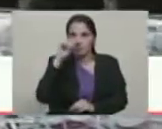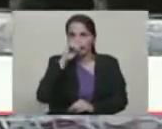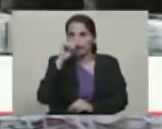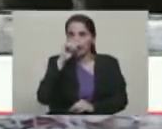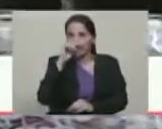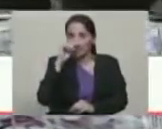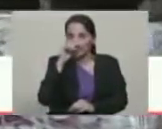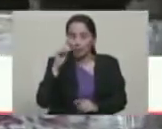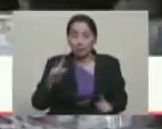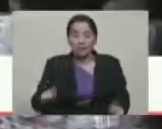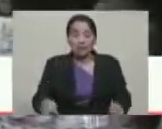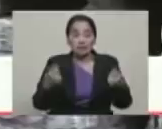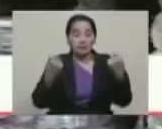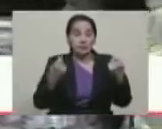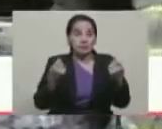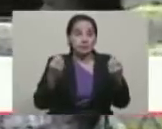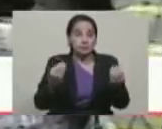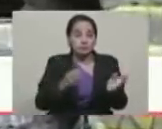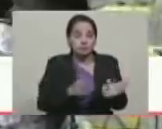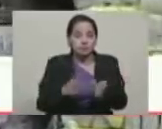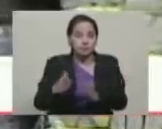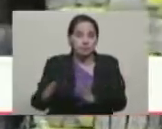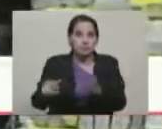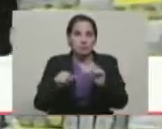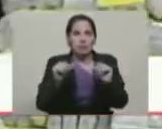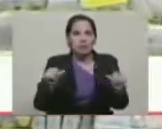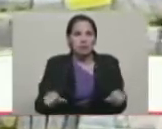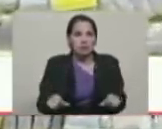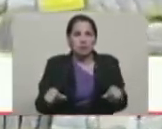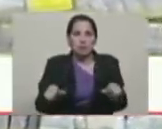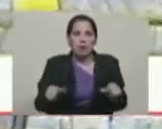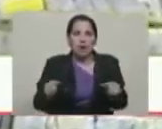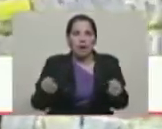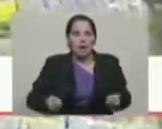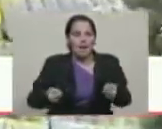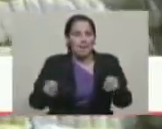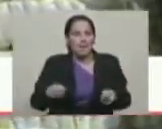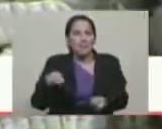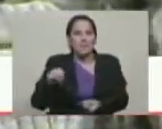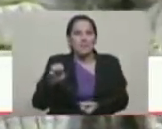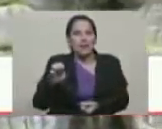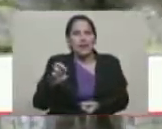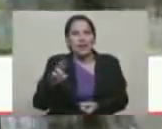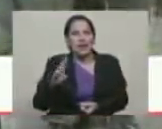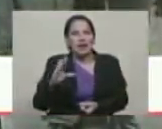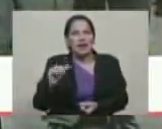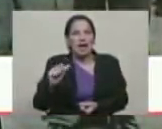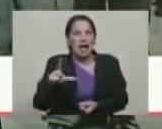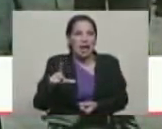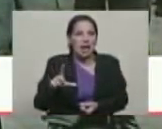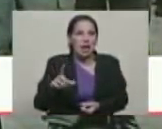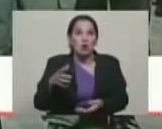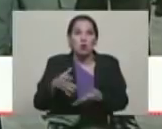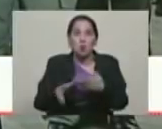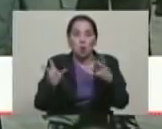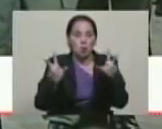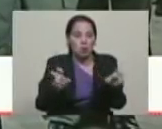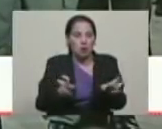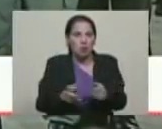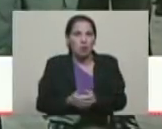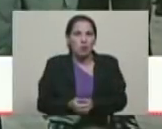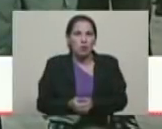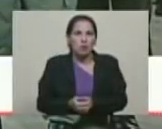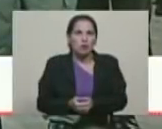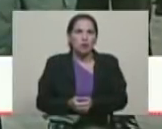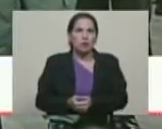recuperación, ¿no?, y redefinición de todo el sistema mercal, etcétera, etcétera. Tenemos que ir afinando. Y